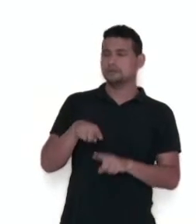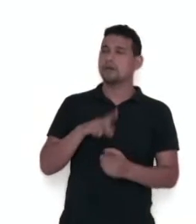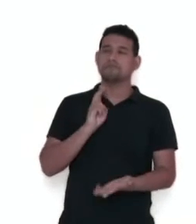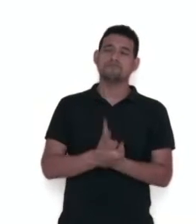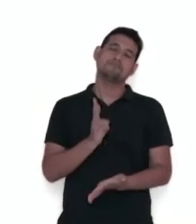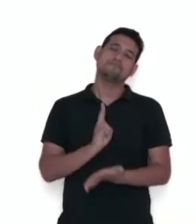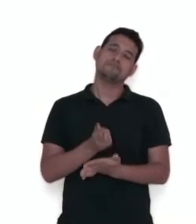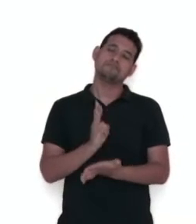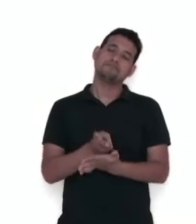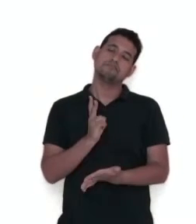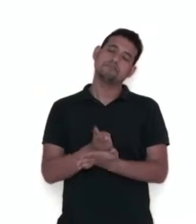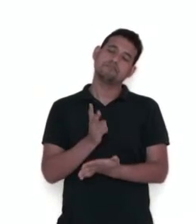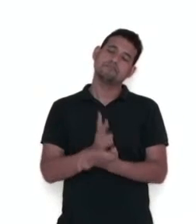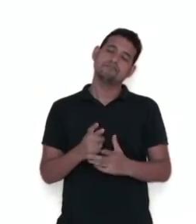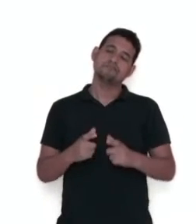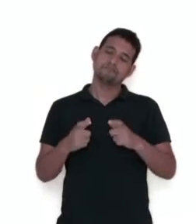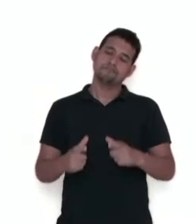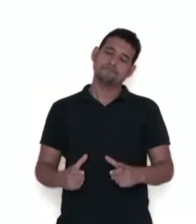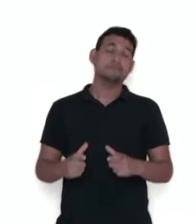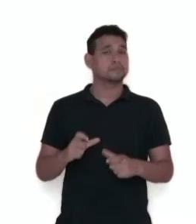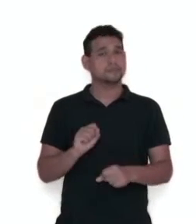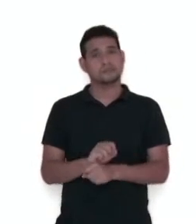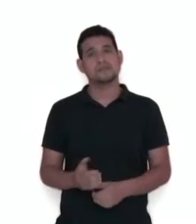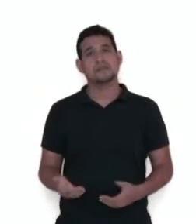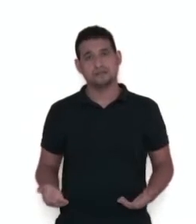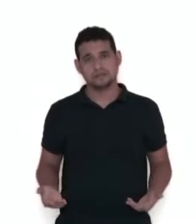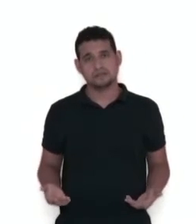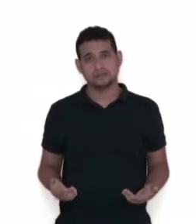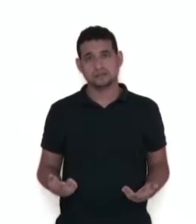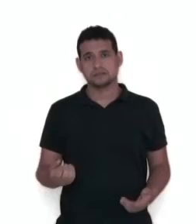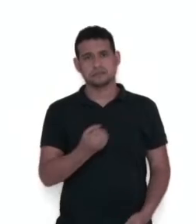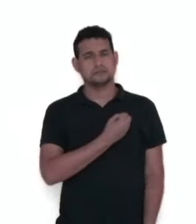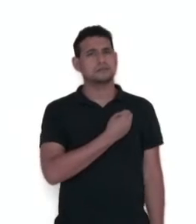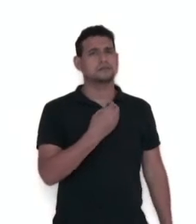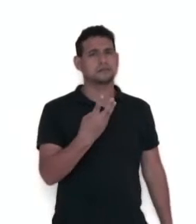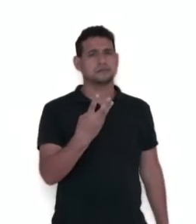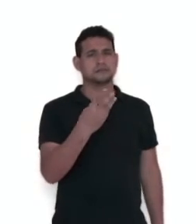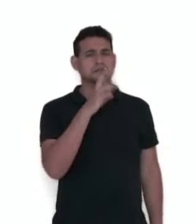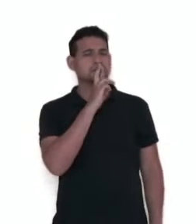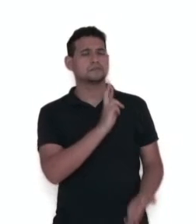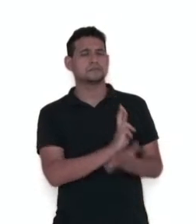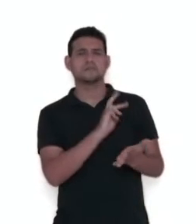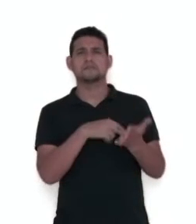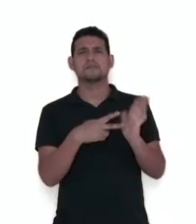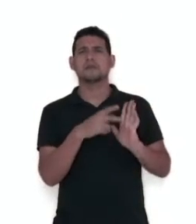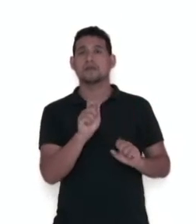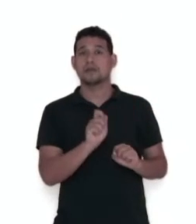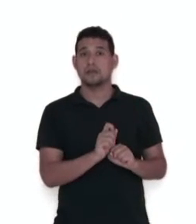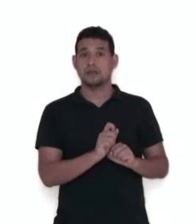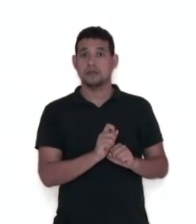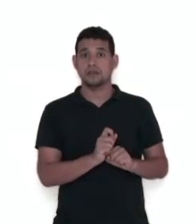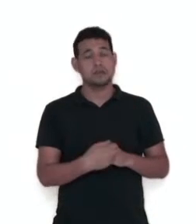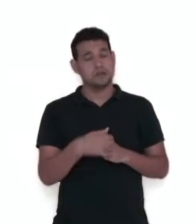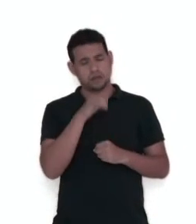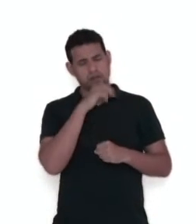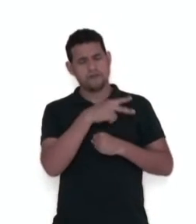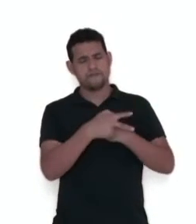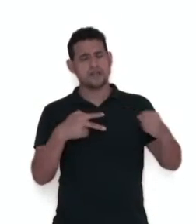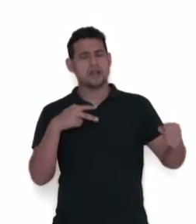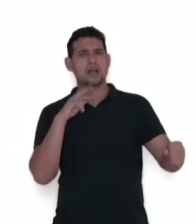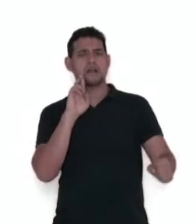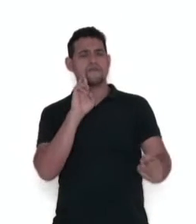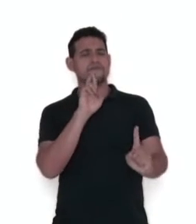ella estaba en el muelle esperando. En la 3, la respuesta es, los versos hacen referencia